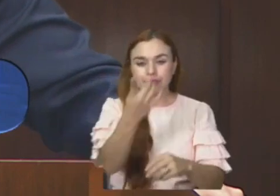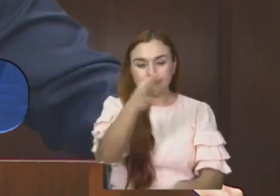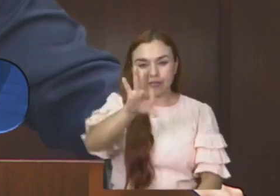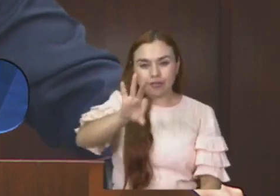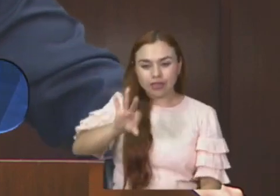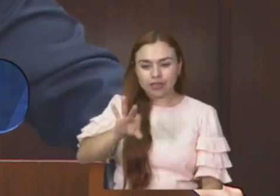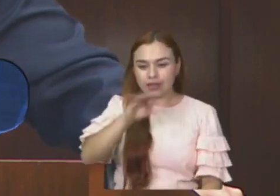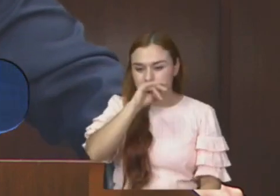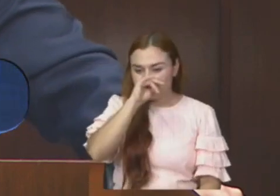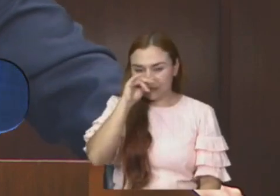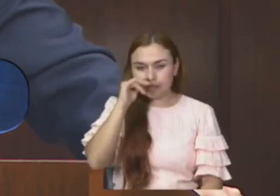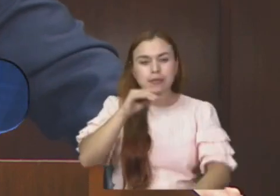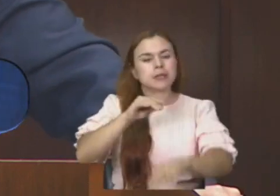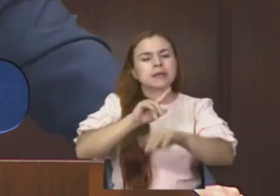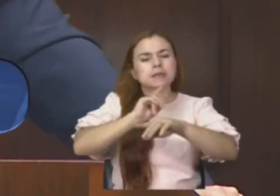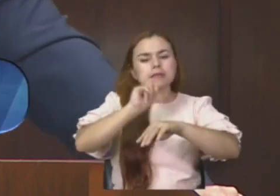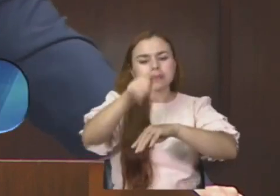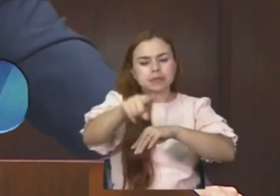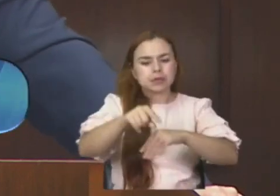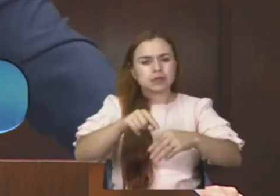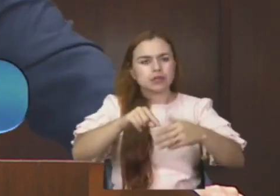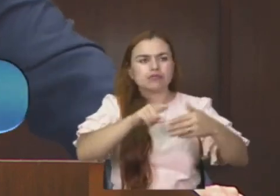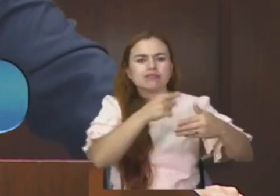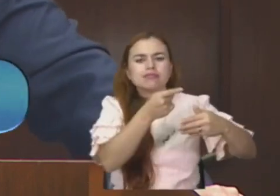empresa First Quantum?